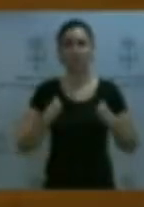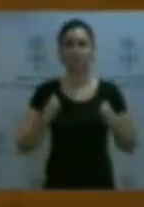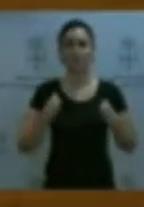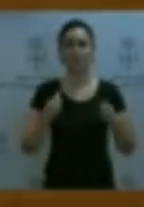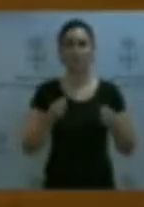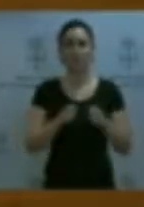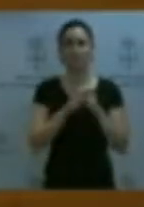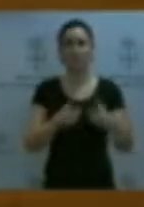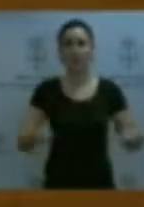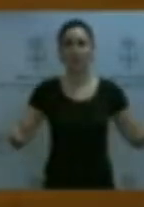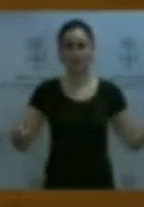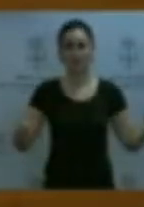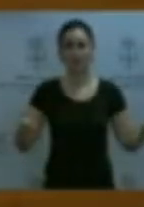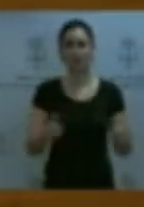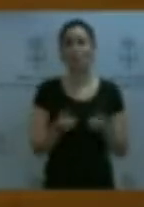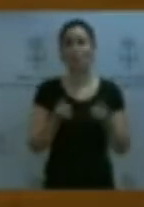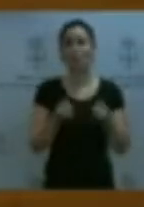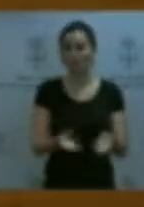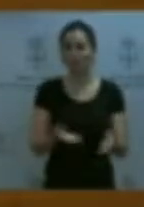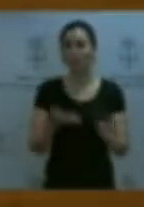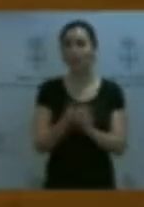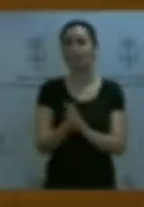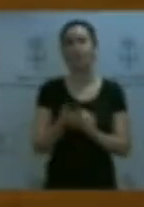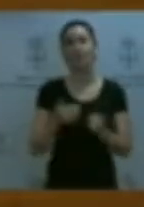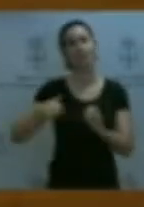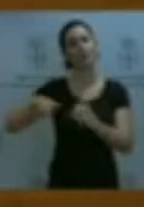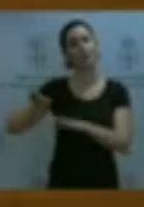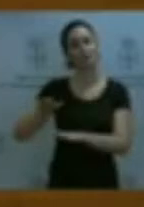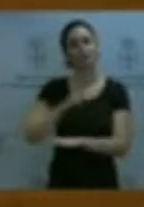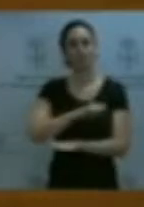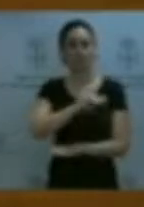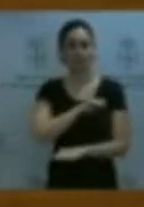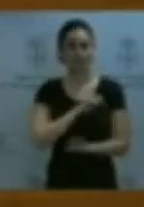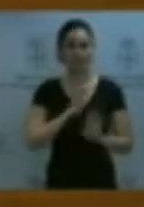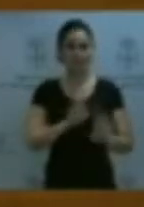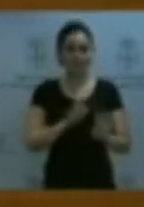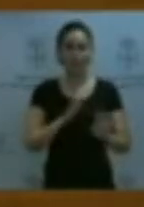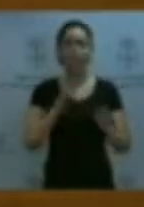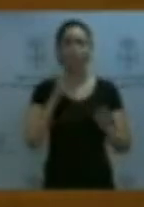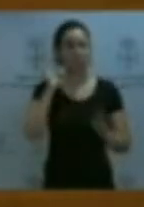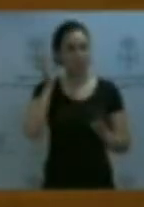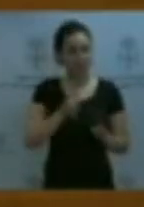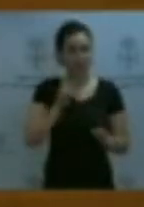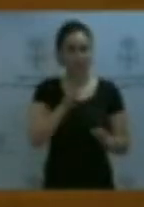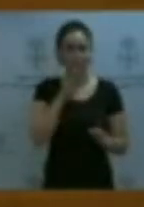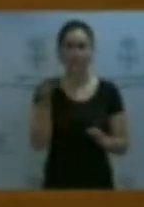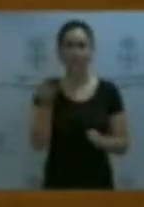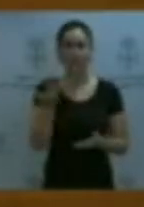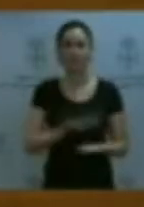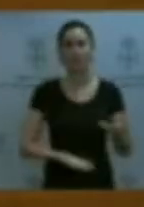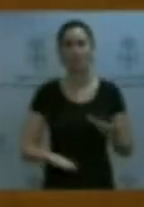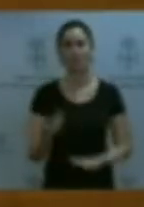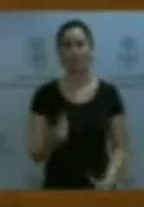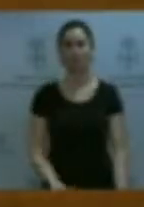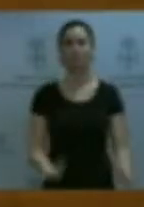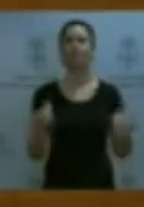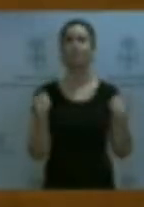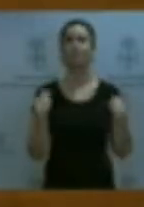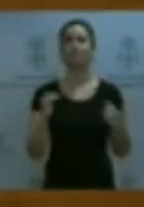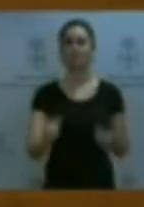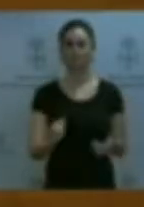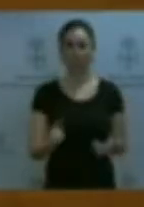que debemos acompasar, debemos colaborar con las competencias que, teniéndolas en nuestra comunidad autónoma,